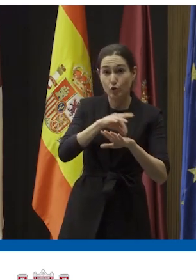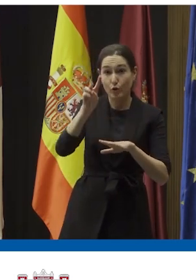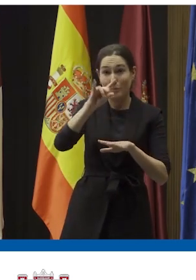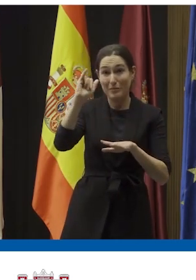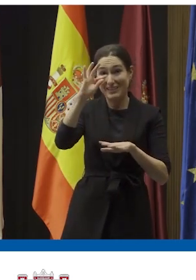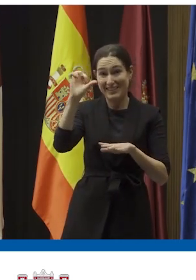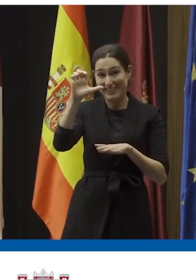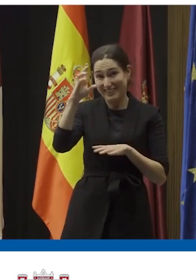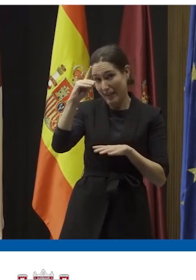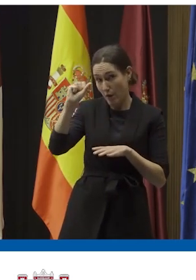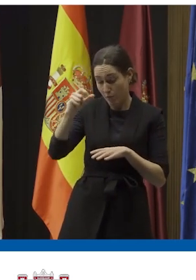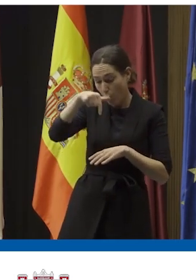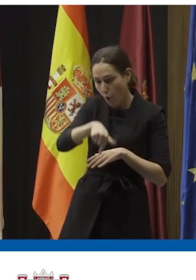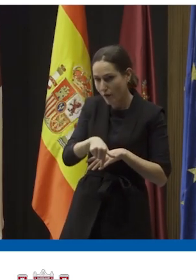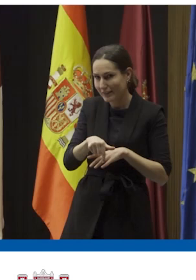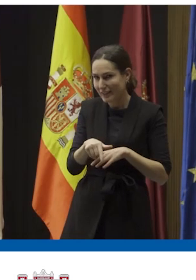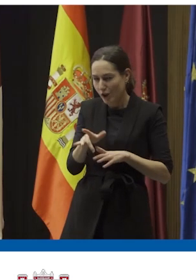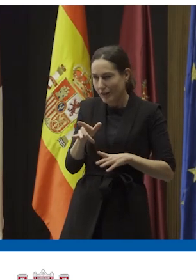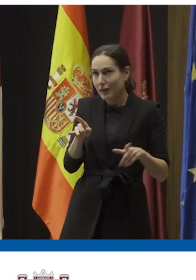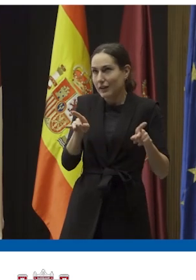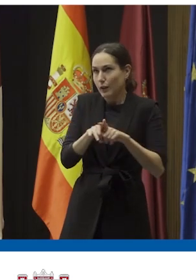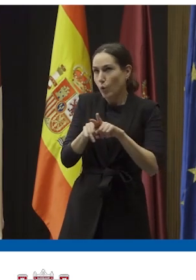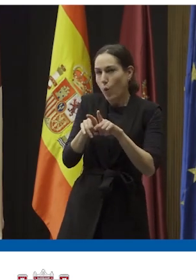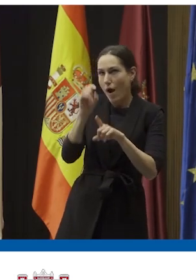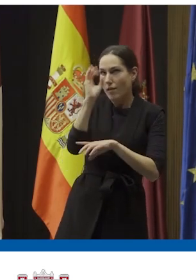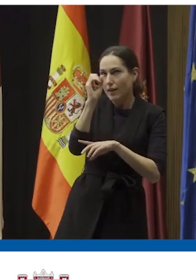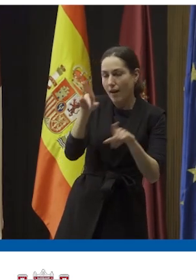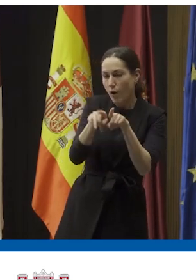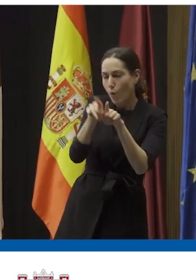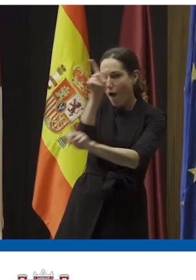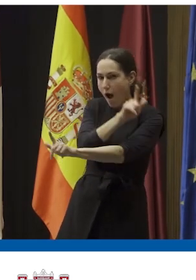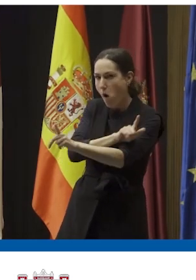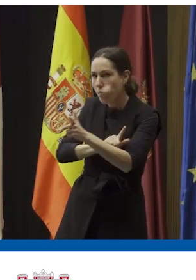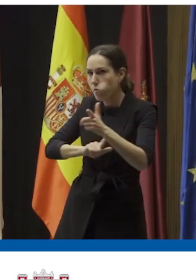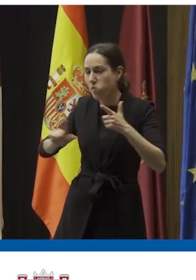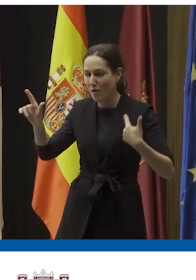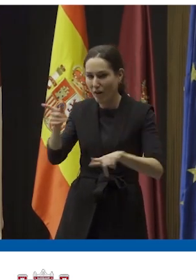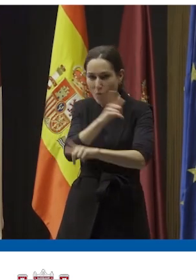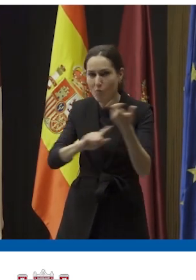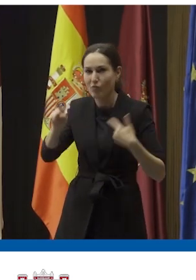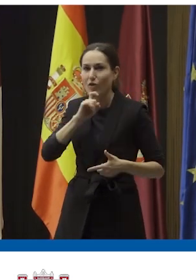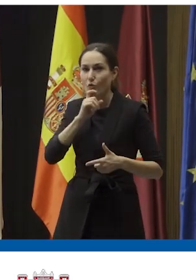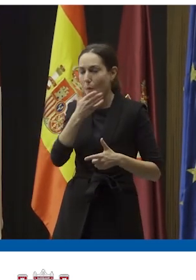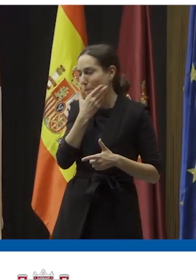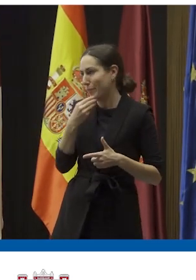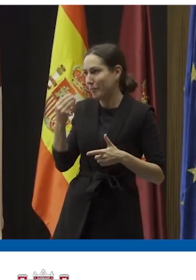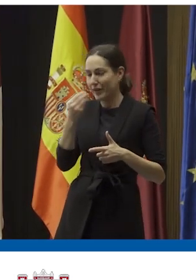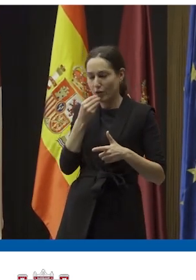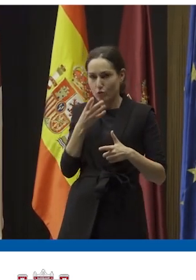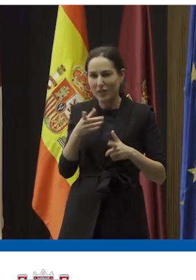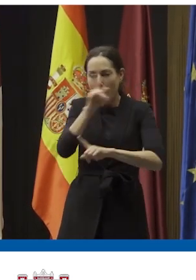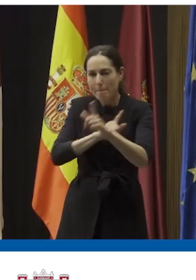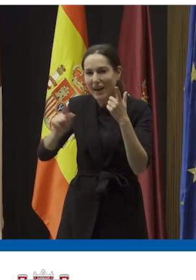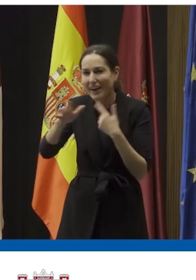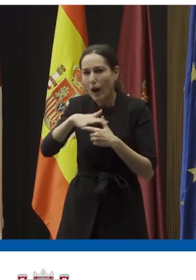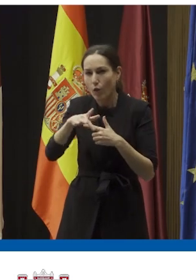viaje realmente interesante, un viaje precioso, en el que podemos retornar hasta el origen del